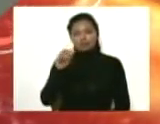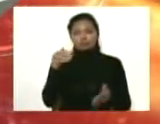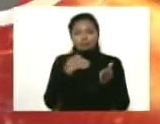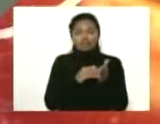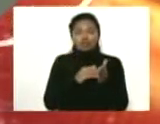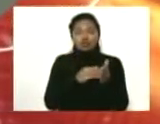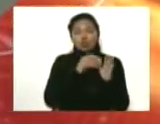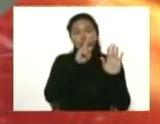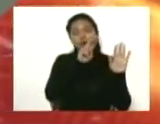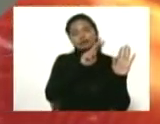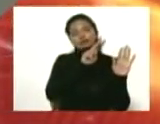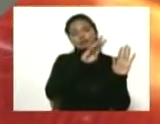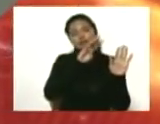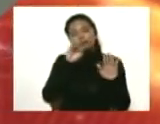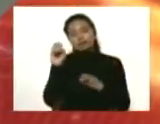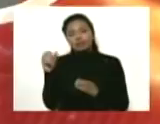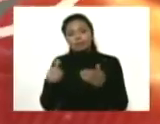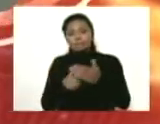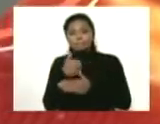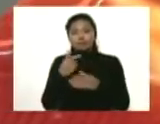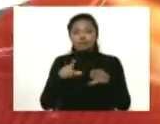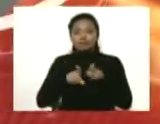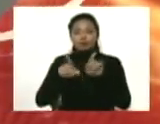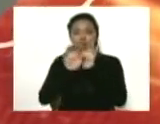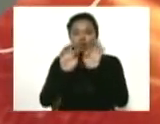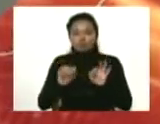1900 UPDI y tenemos registrados